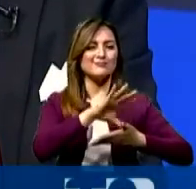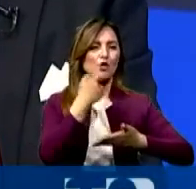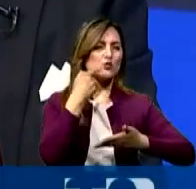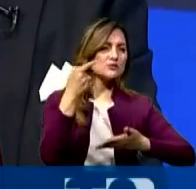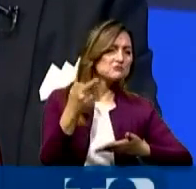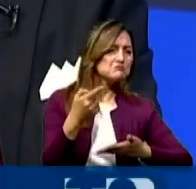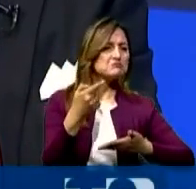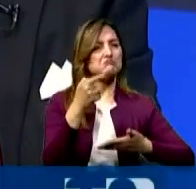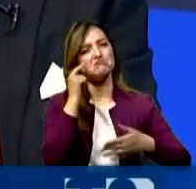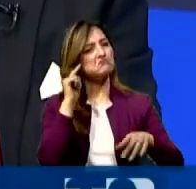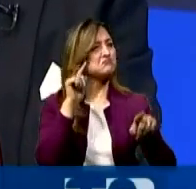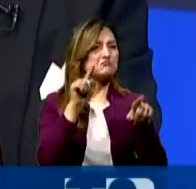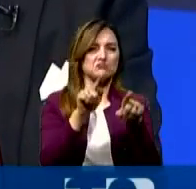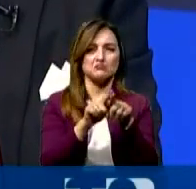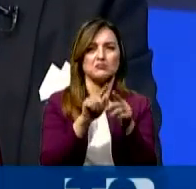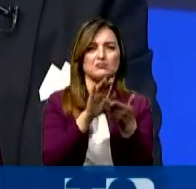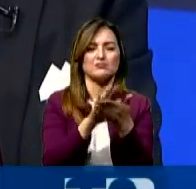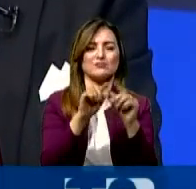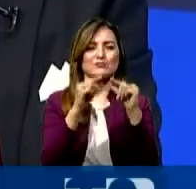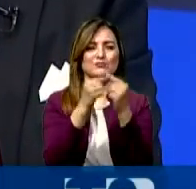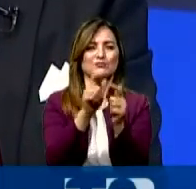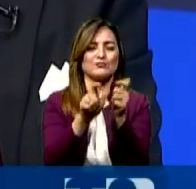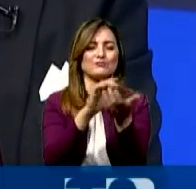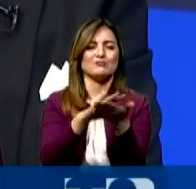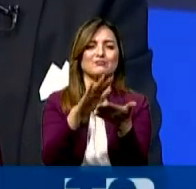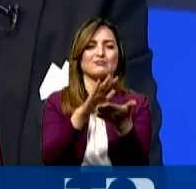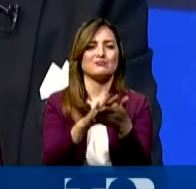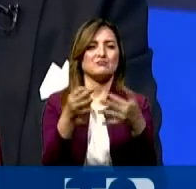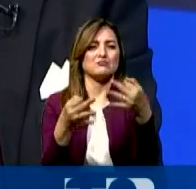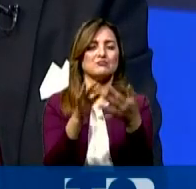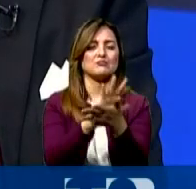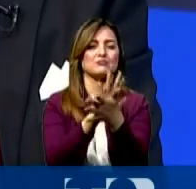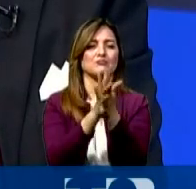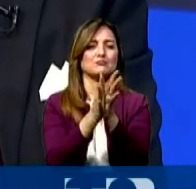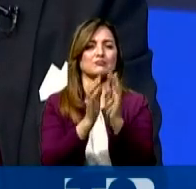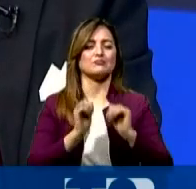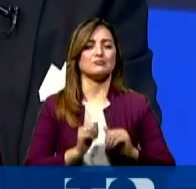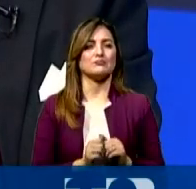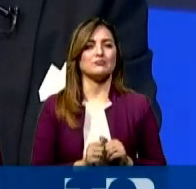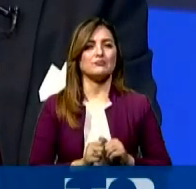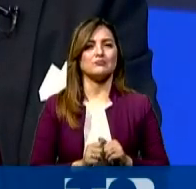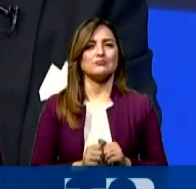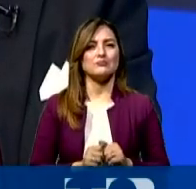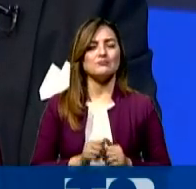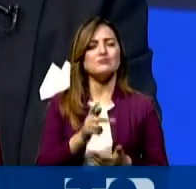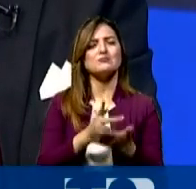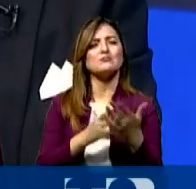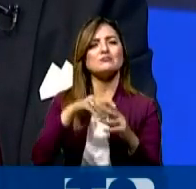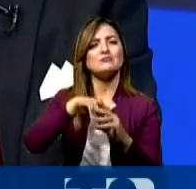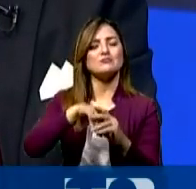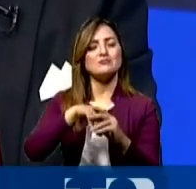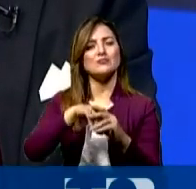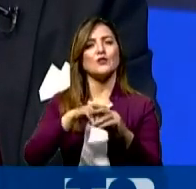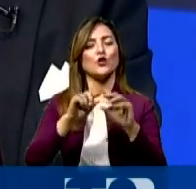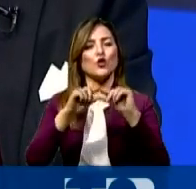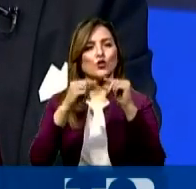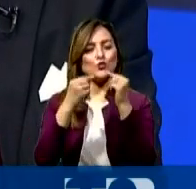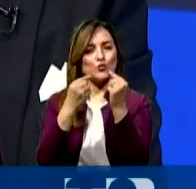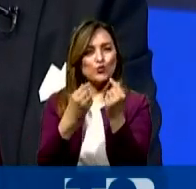lo calificaron como injusto no pero que pasó que incluso los aliados dentro del legislativo pues no actuaron de manera